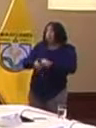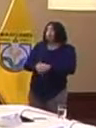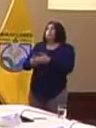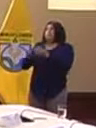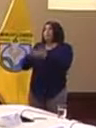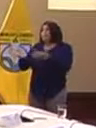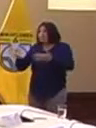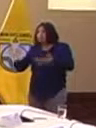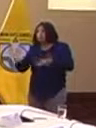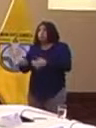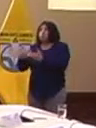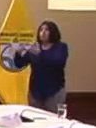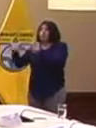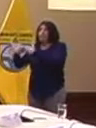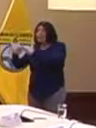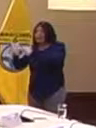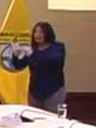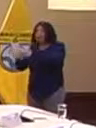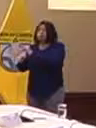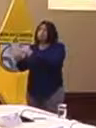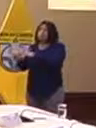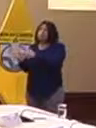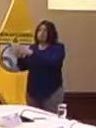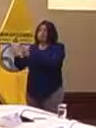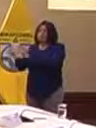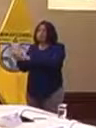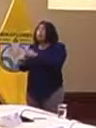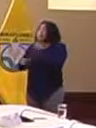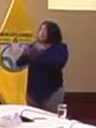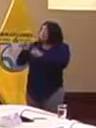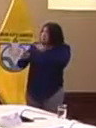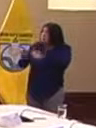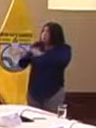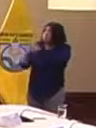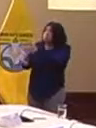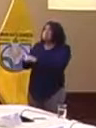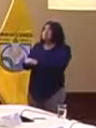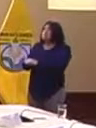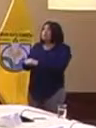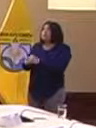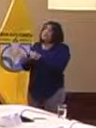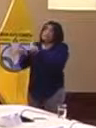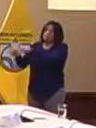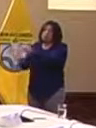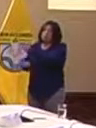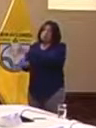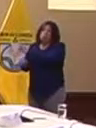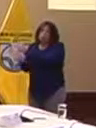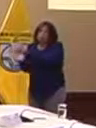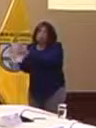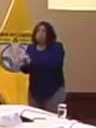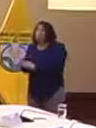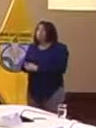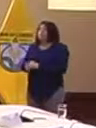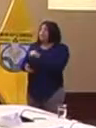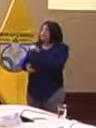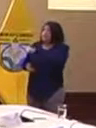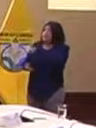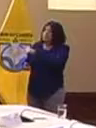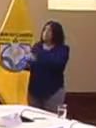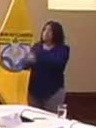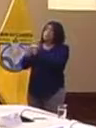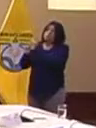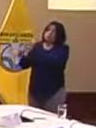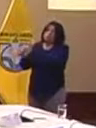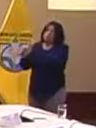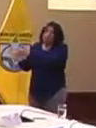electrónicos. Y hay gente que les da alguna finalidad. Esto está siendo